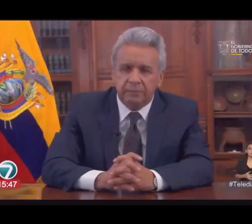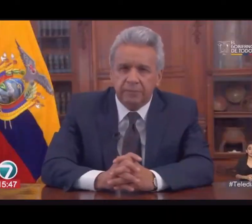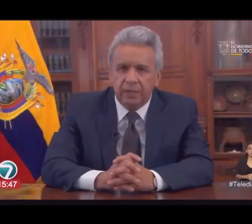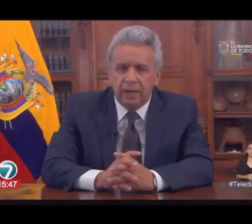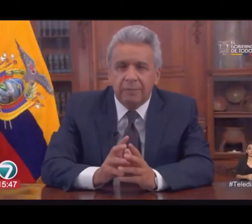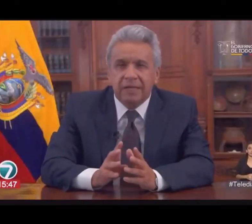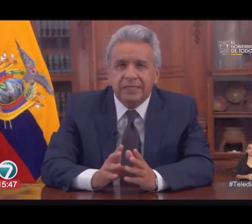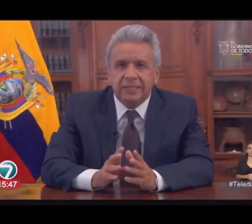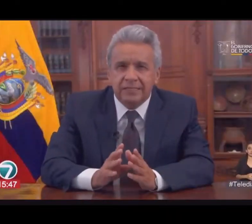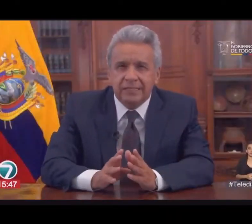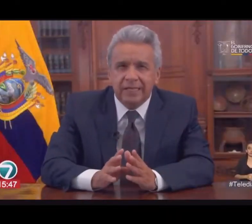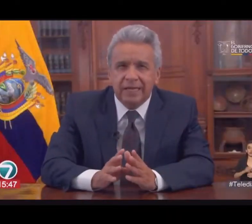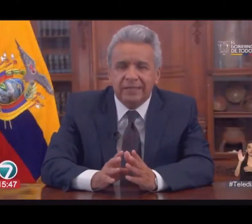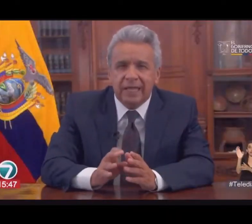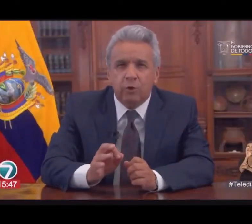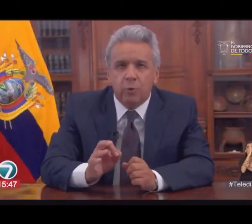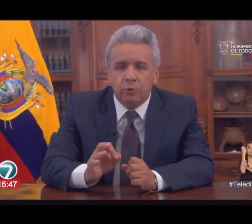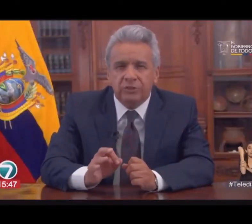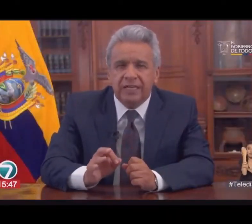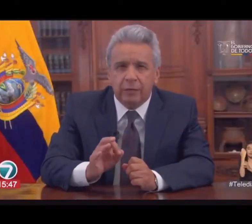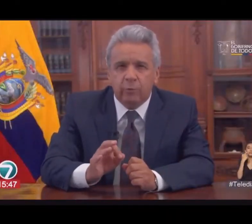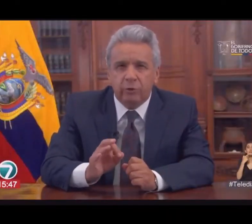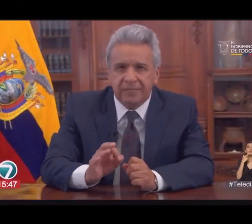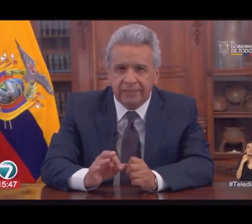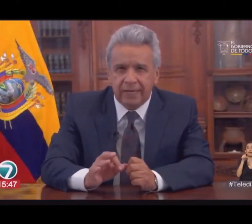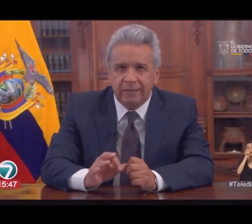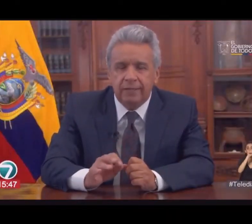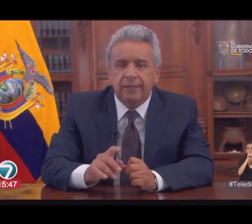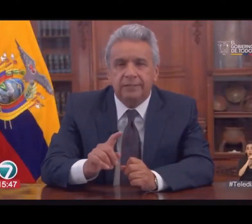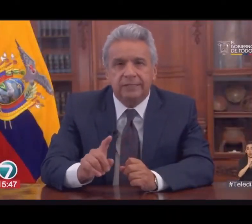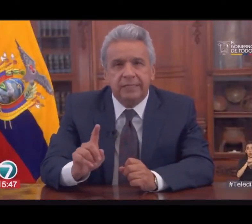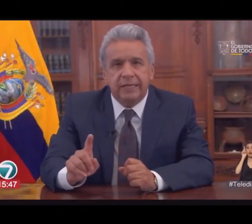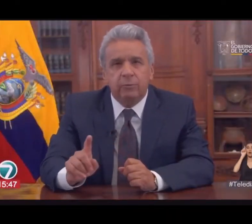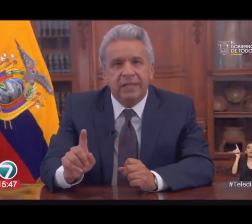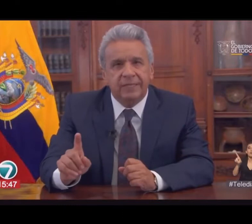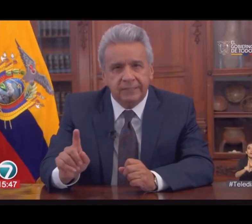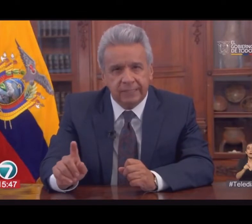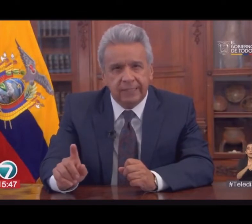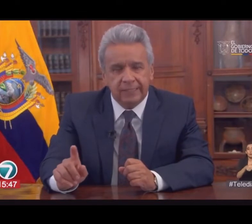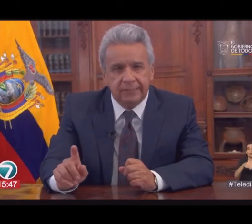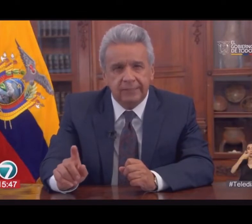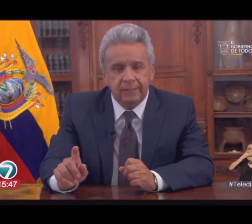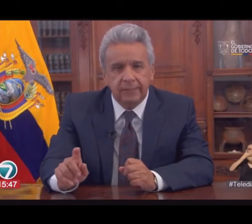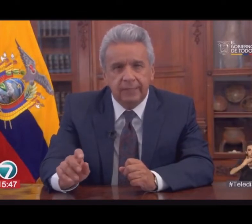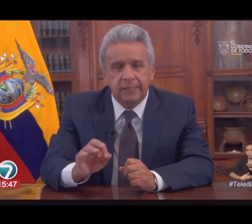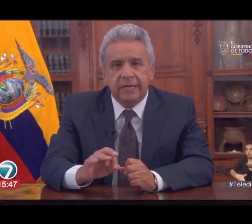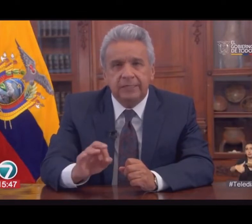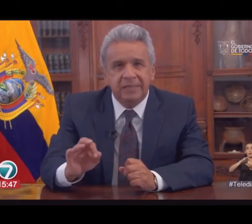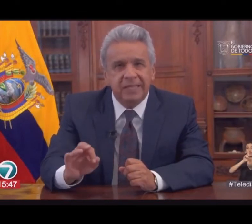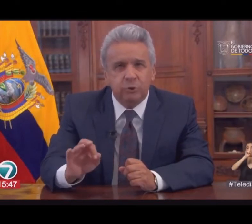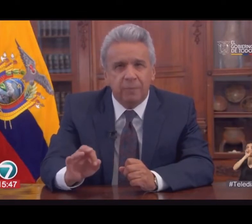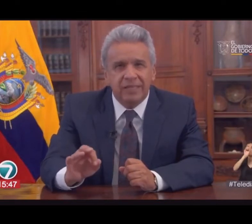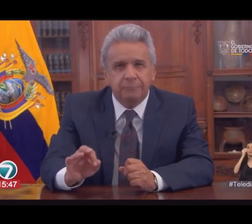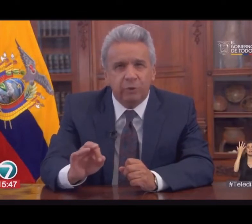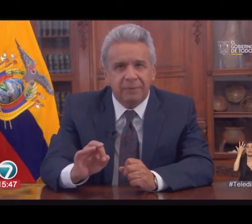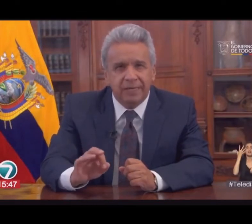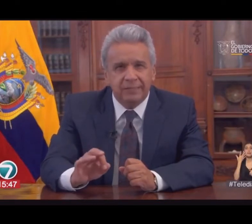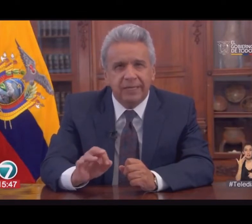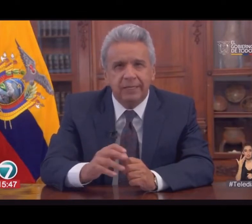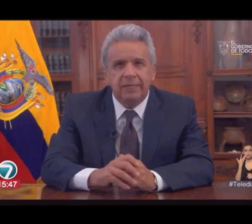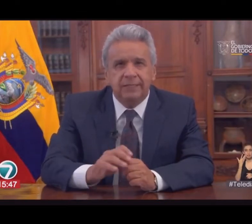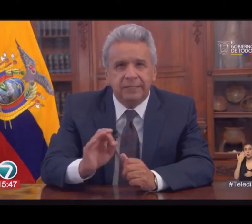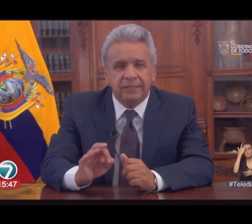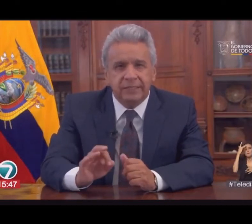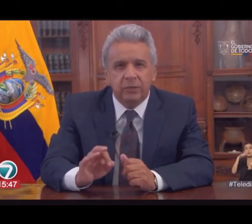Javier, la emergencia sanitaria, tal como consta en el acuerdo ministerial, se extenderá durante 60 días. Entre las medidas tomadas por la